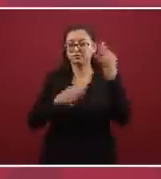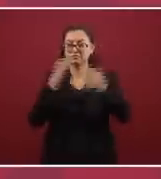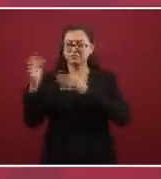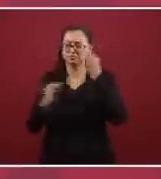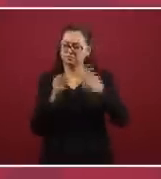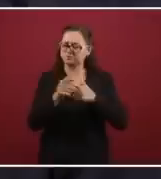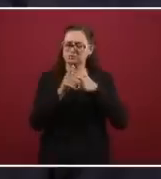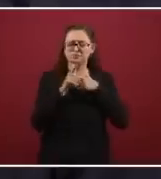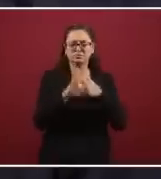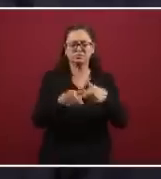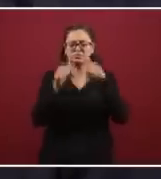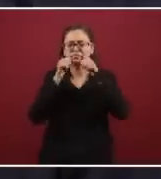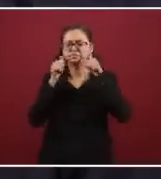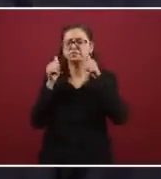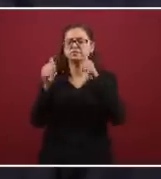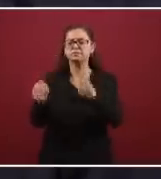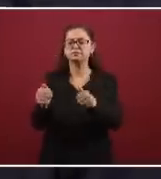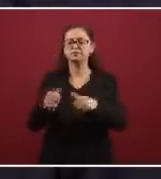atendiendo.